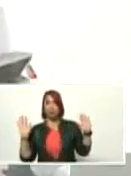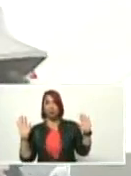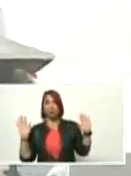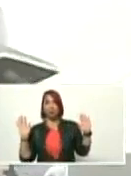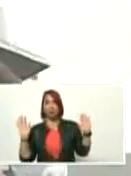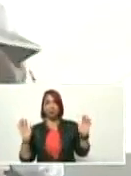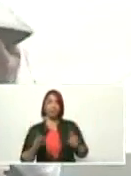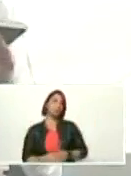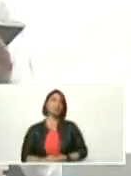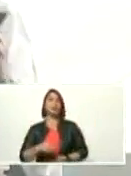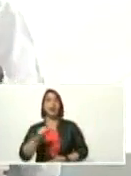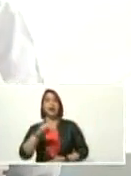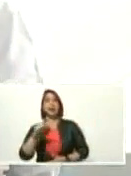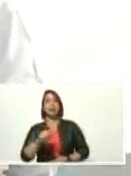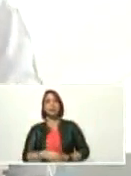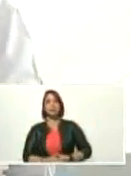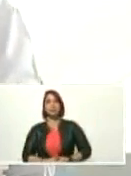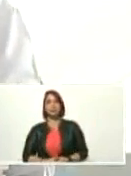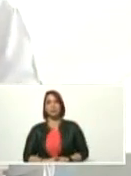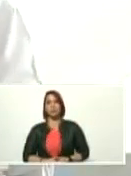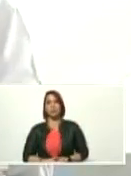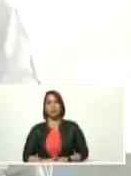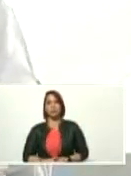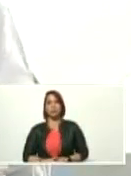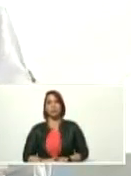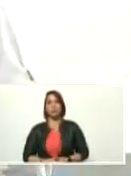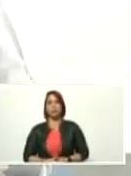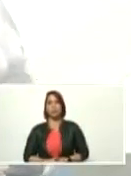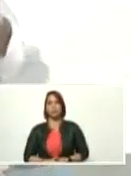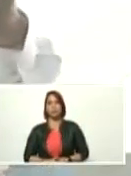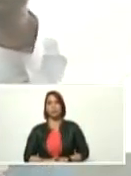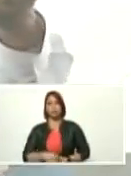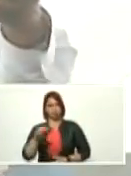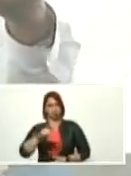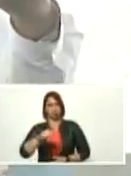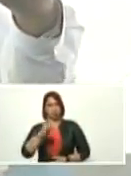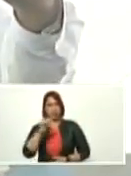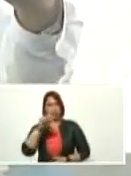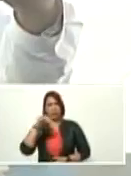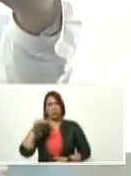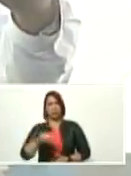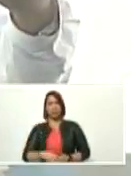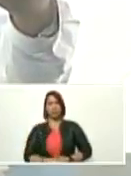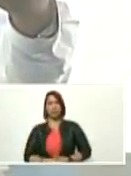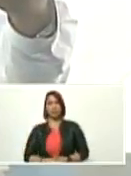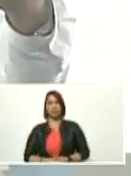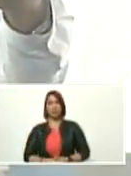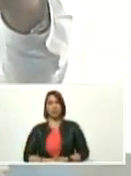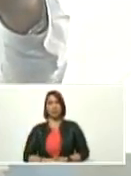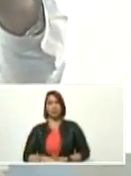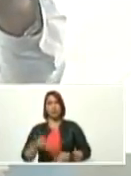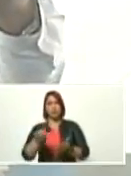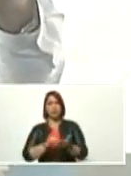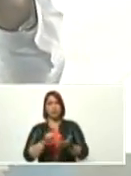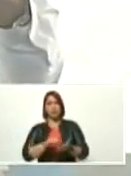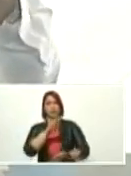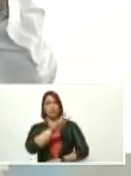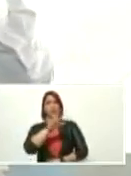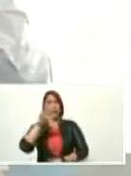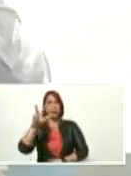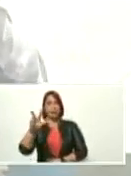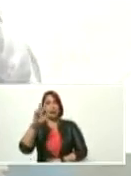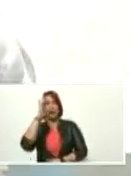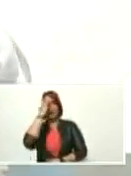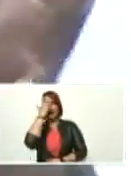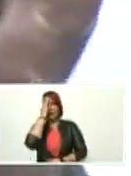Ana Cristina Bracho. Ana Cristina Bracho. Está aquí Ana Cristina. Ana Cristina, 23F,